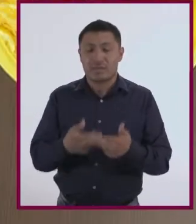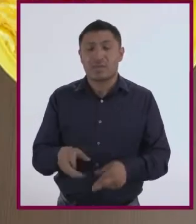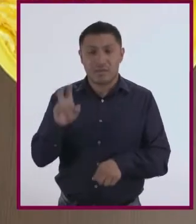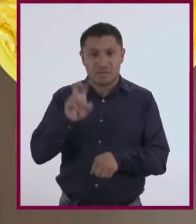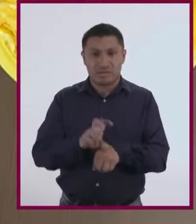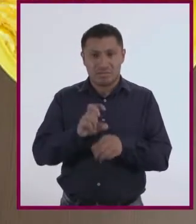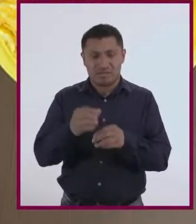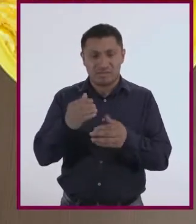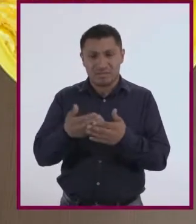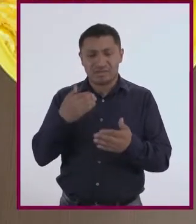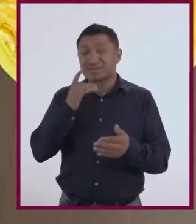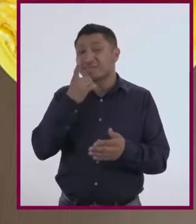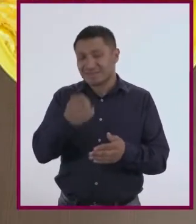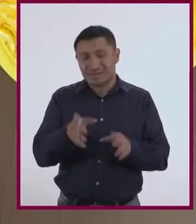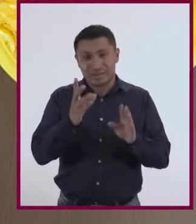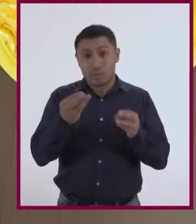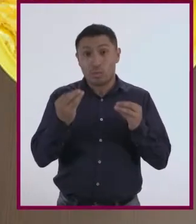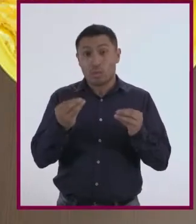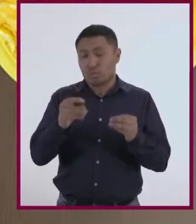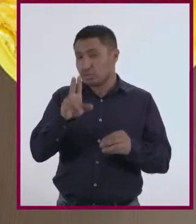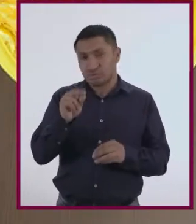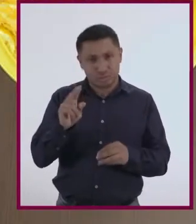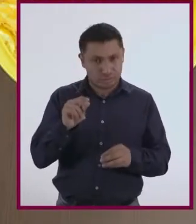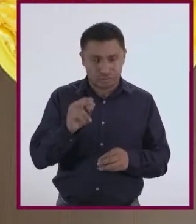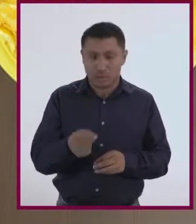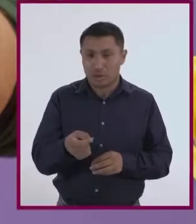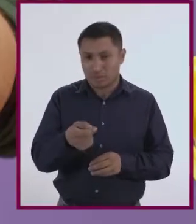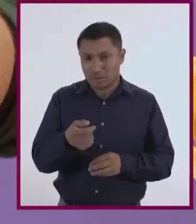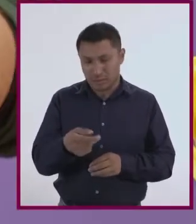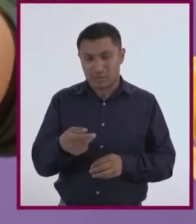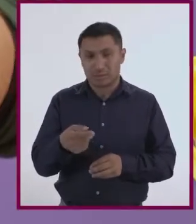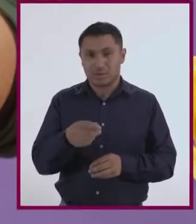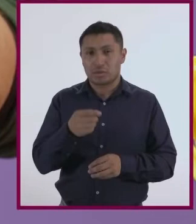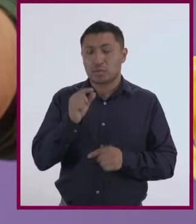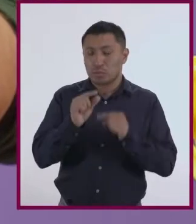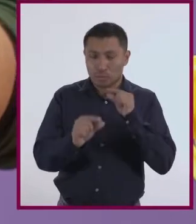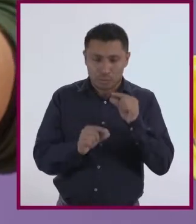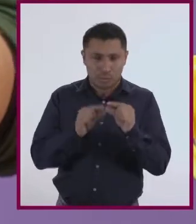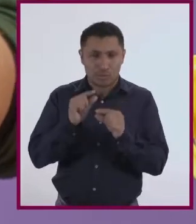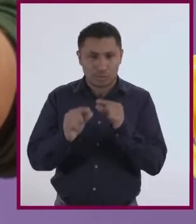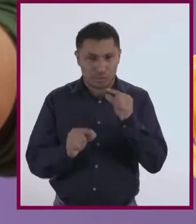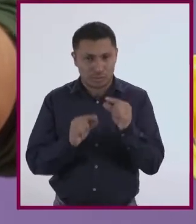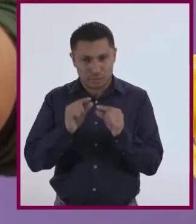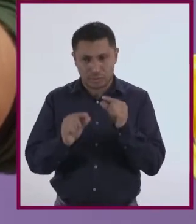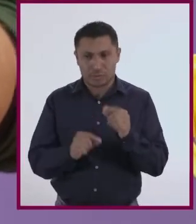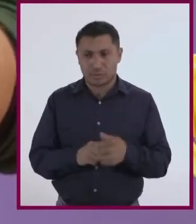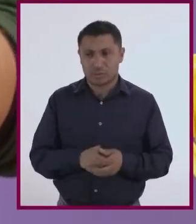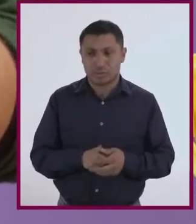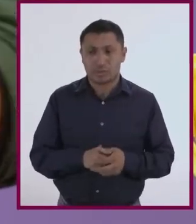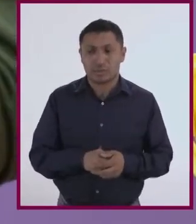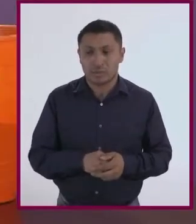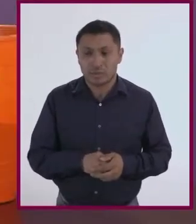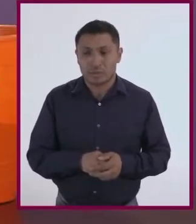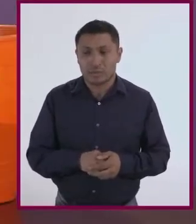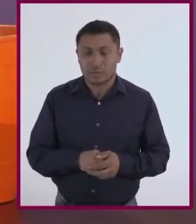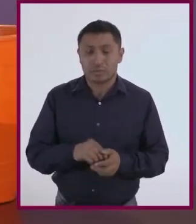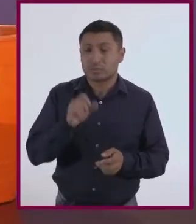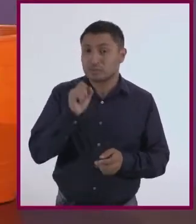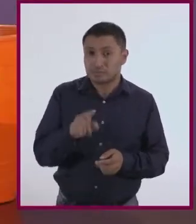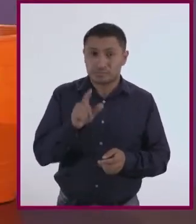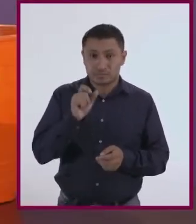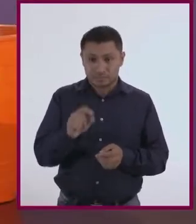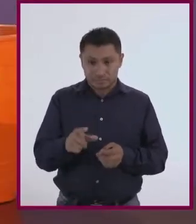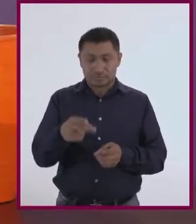no, como ya los mencioné antes, no los podemos usar tanto. Esto los tenemos que usar en poquito, ahora sí. Y